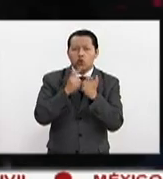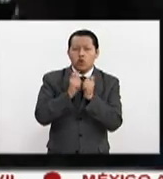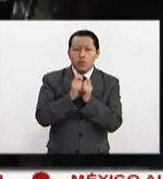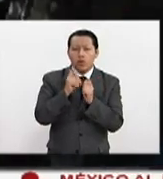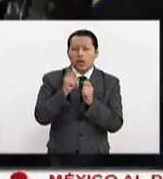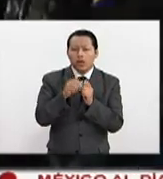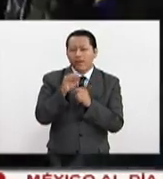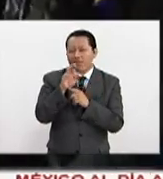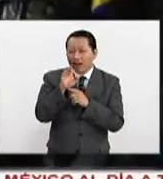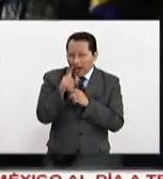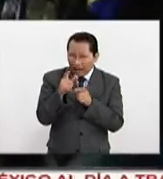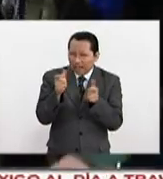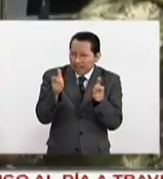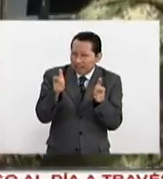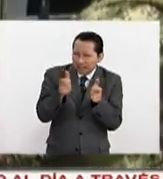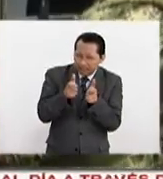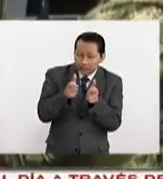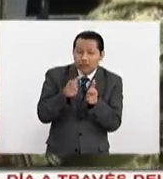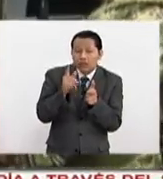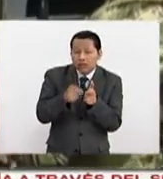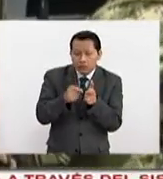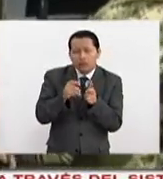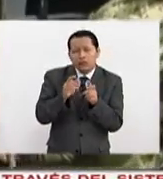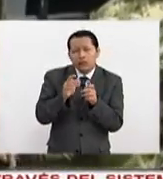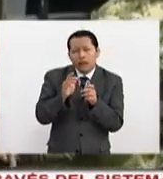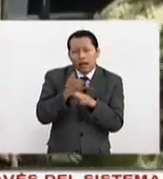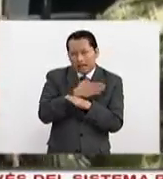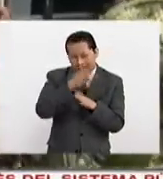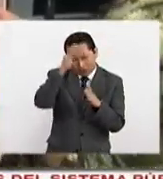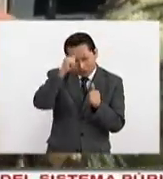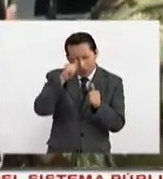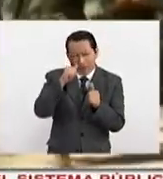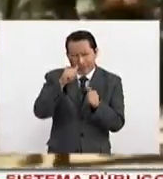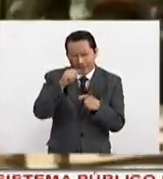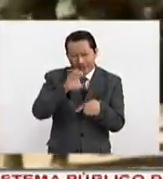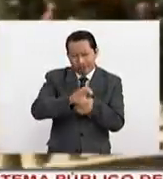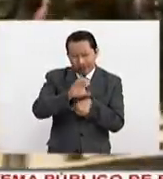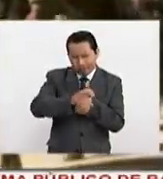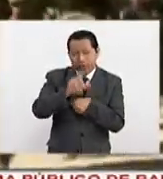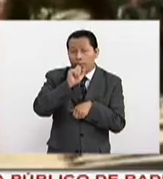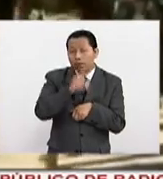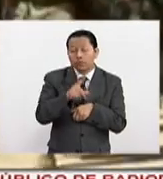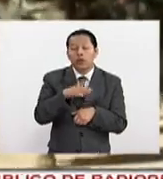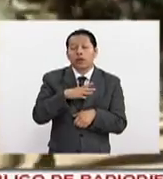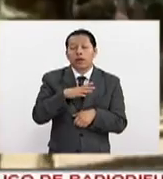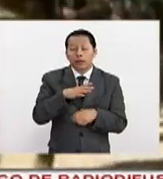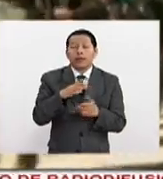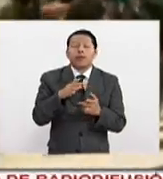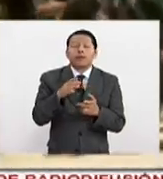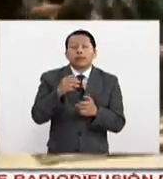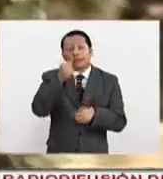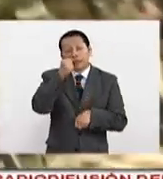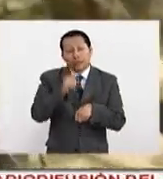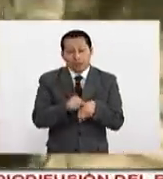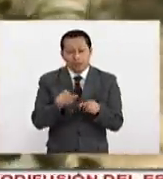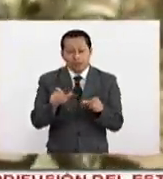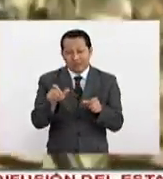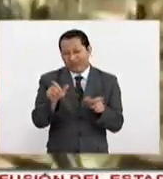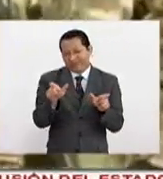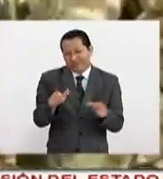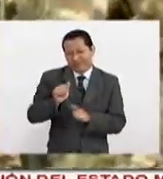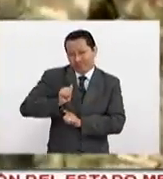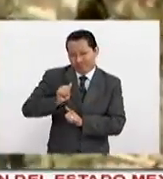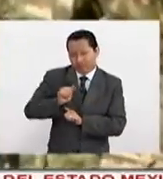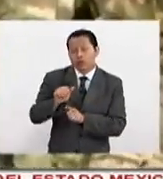disidente de las FARC. Es guerrilla que llegó a un acuerdo de paz con el gobierno recientemente. El Ministerio de Defensa informó que 4 personas murieron